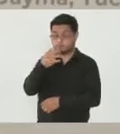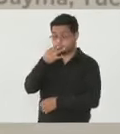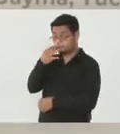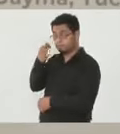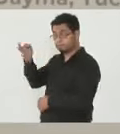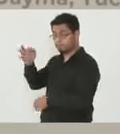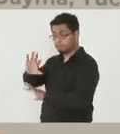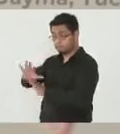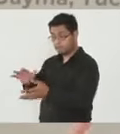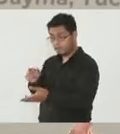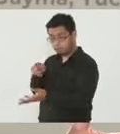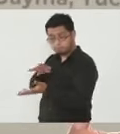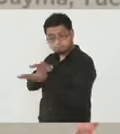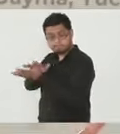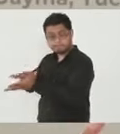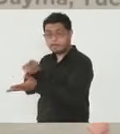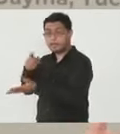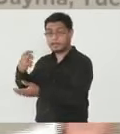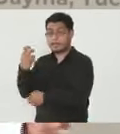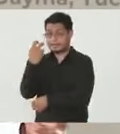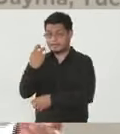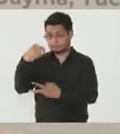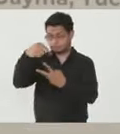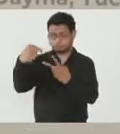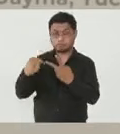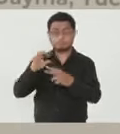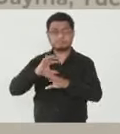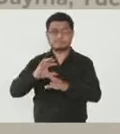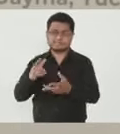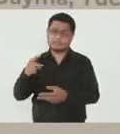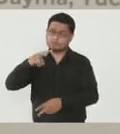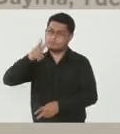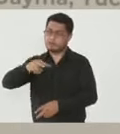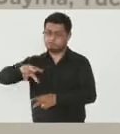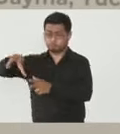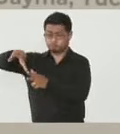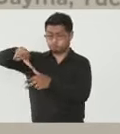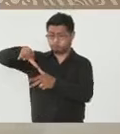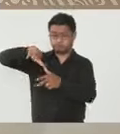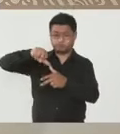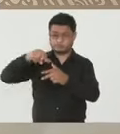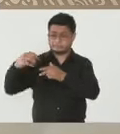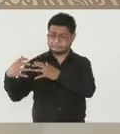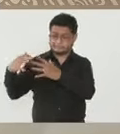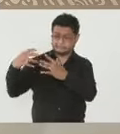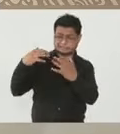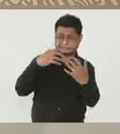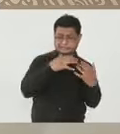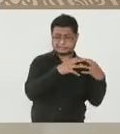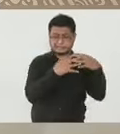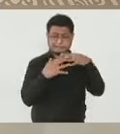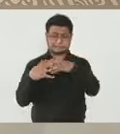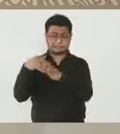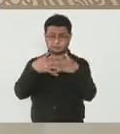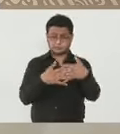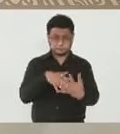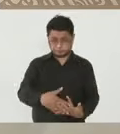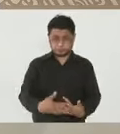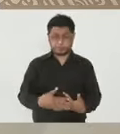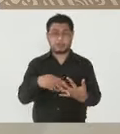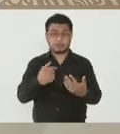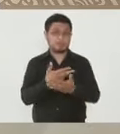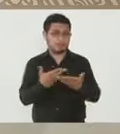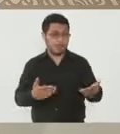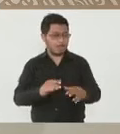en el mes de octubre. Esos puertos se asolvaron con las tormentas tropicales y los huracanes y ya iniciaron los trabajos. Por